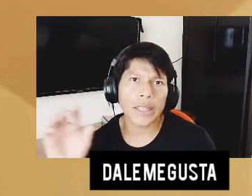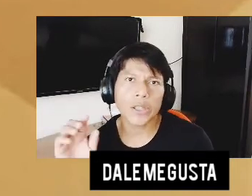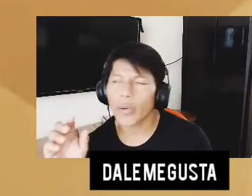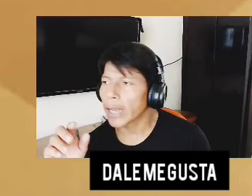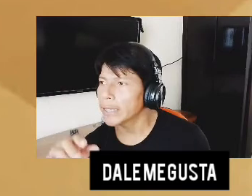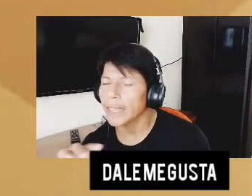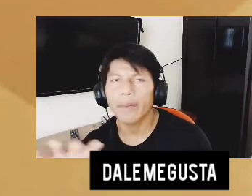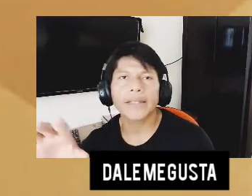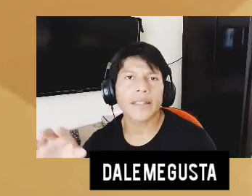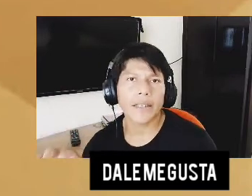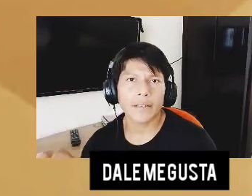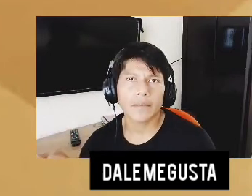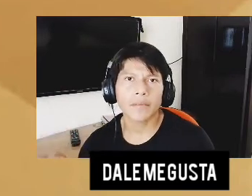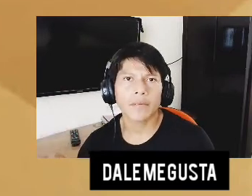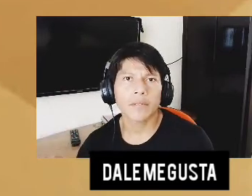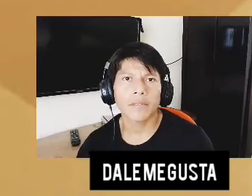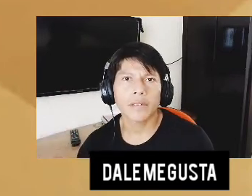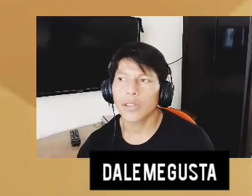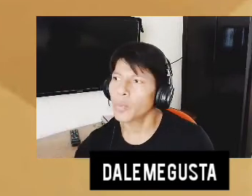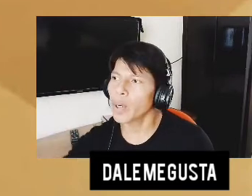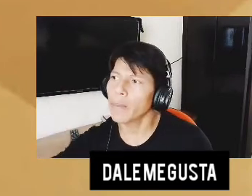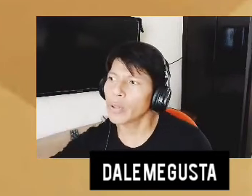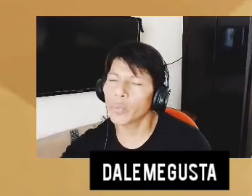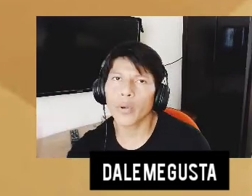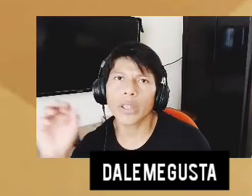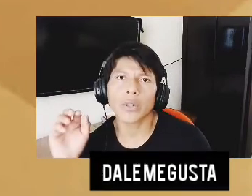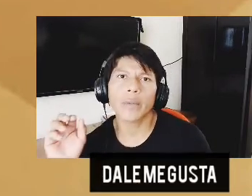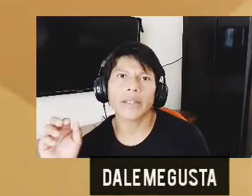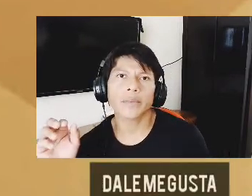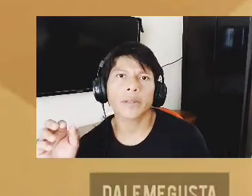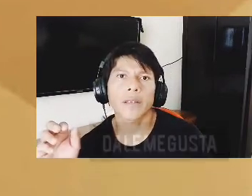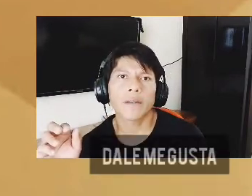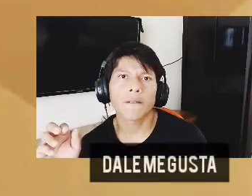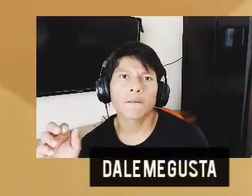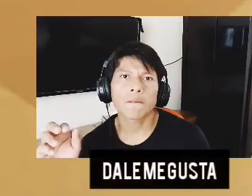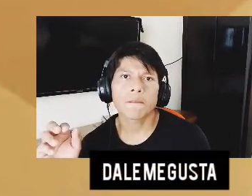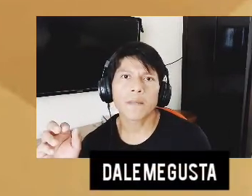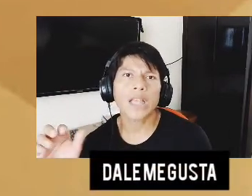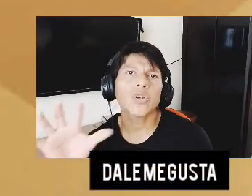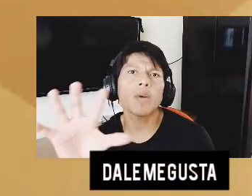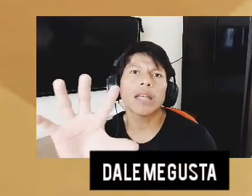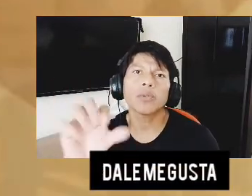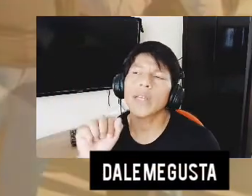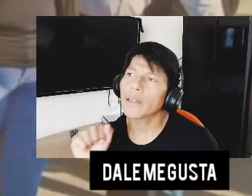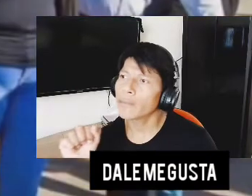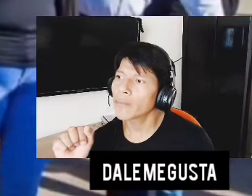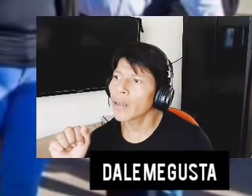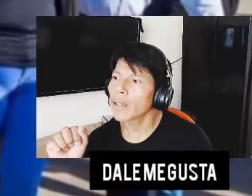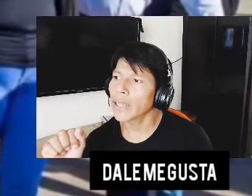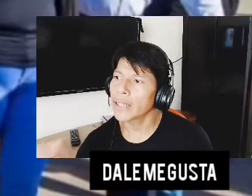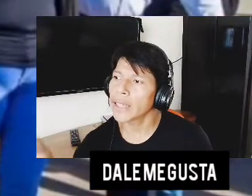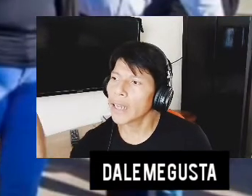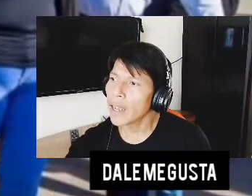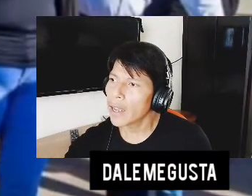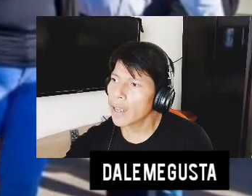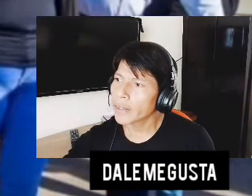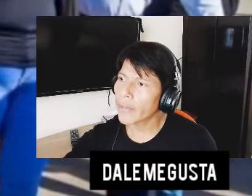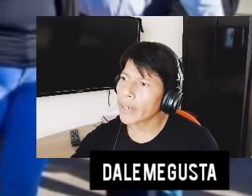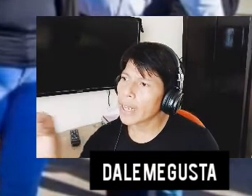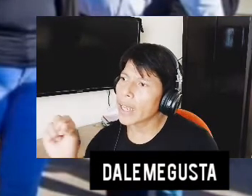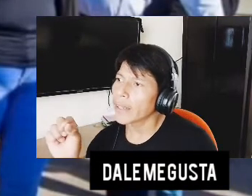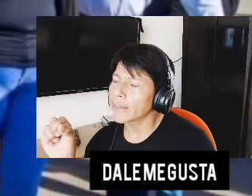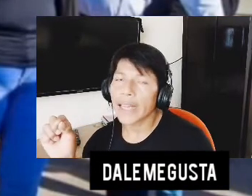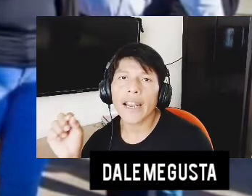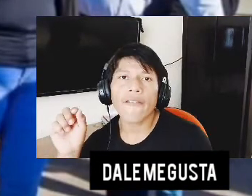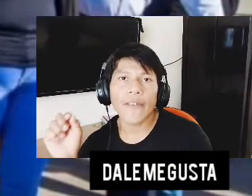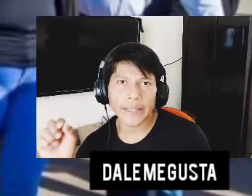subir una historia a Instagram, etc. Los problemas los puedo resolver después. Es como en la escuela, te dicen, te